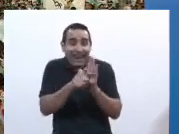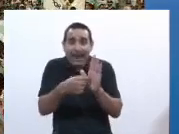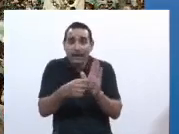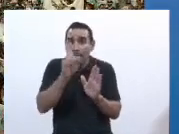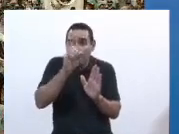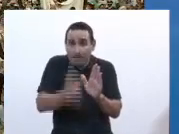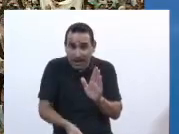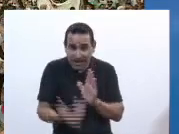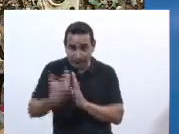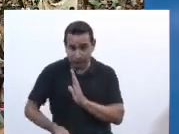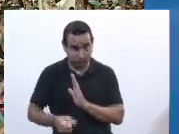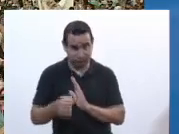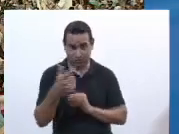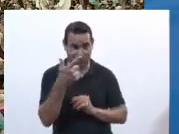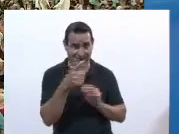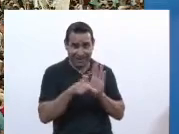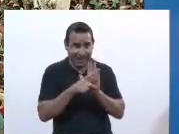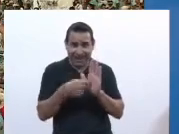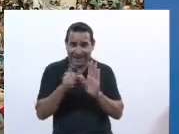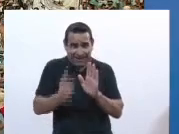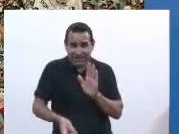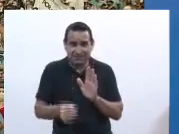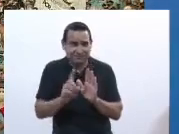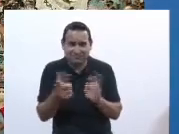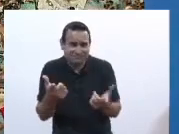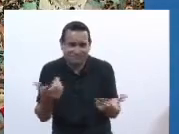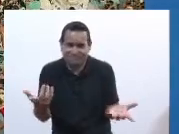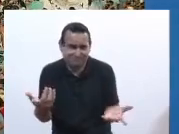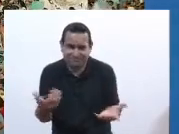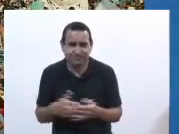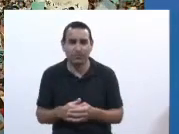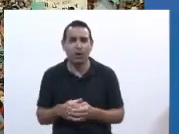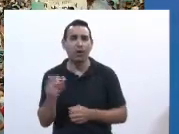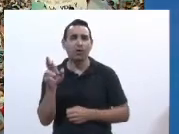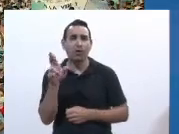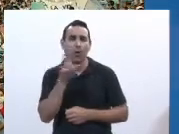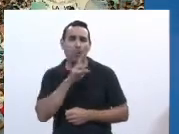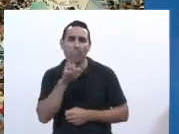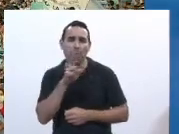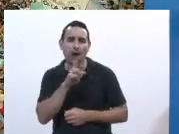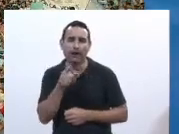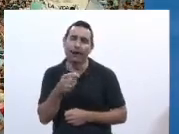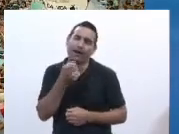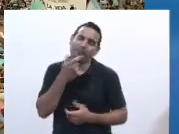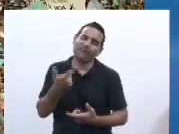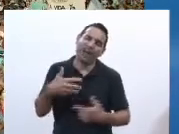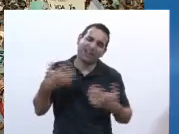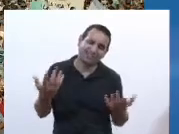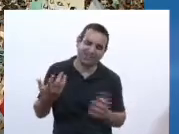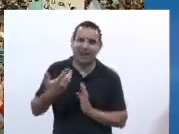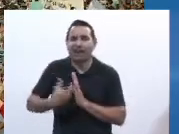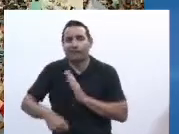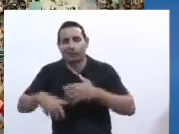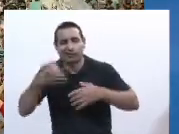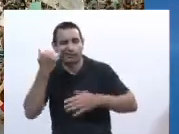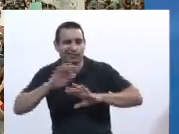obliga a abortar, no convence cabezas, no hace a las mujeres más fáciles para que